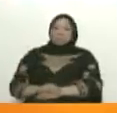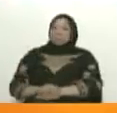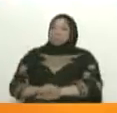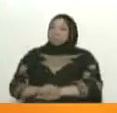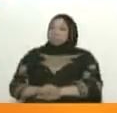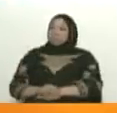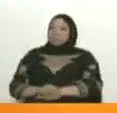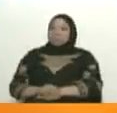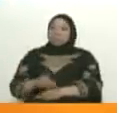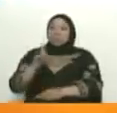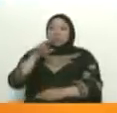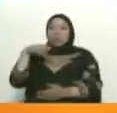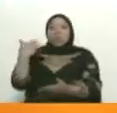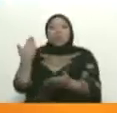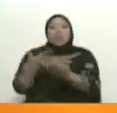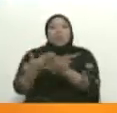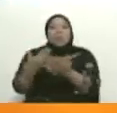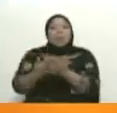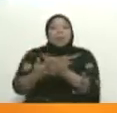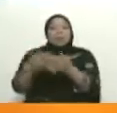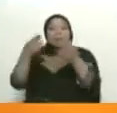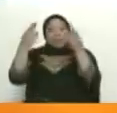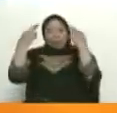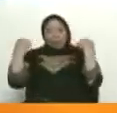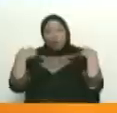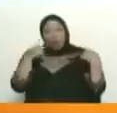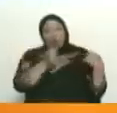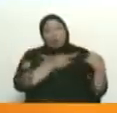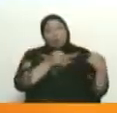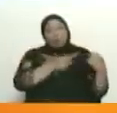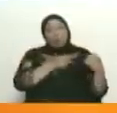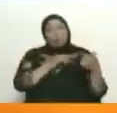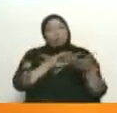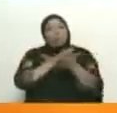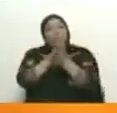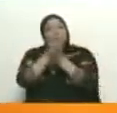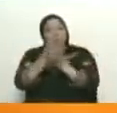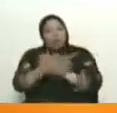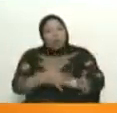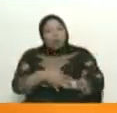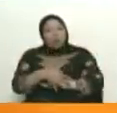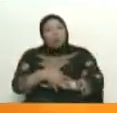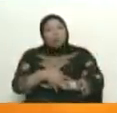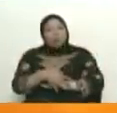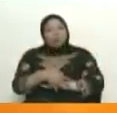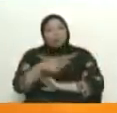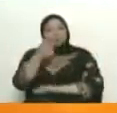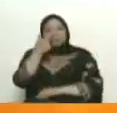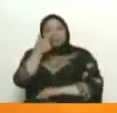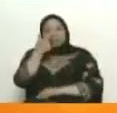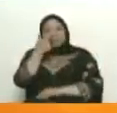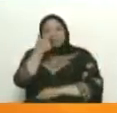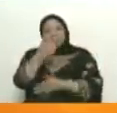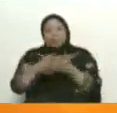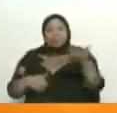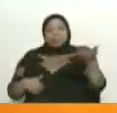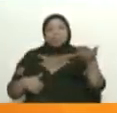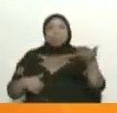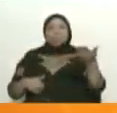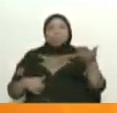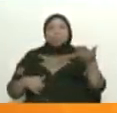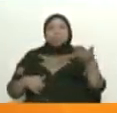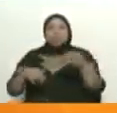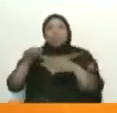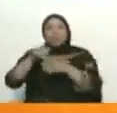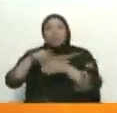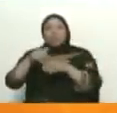Las honorables testigas que estaban allí se encargaron de hacerlo desaparecer para que en el acta apareciera tantos votos para